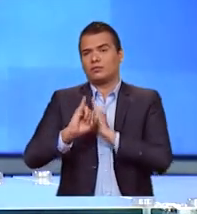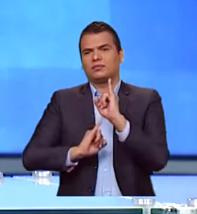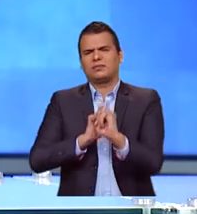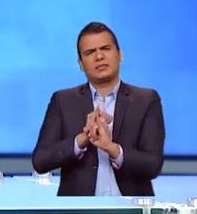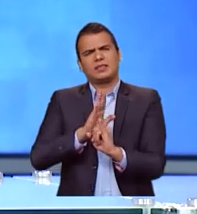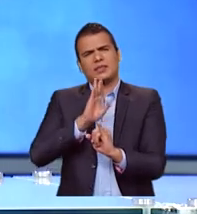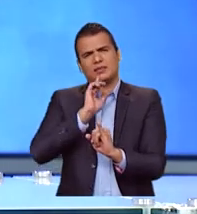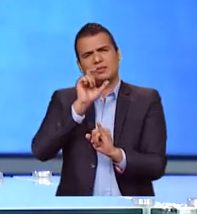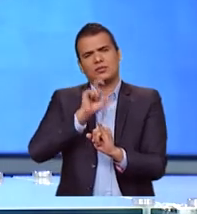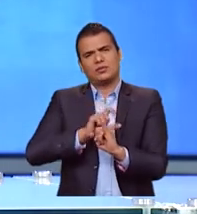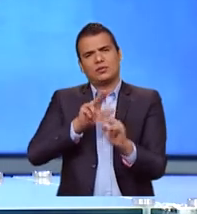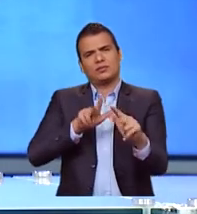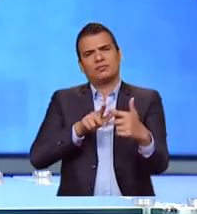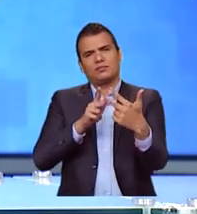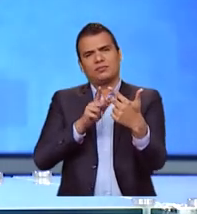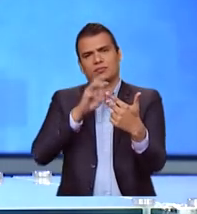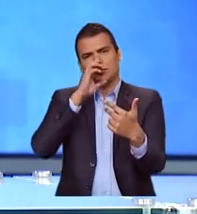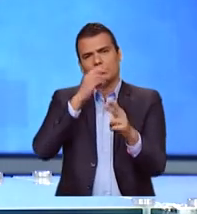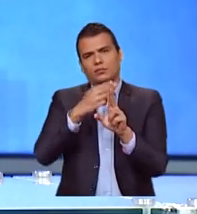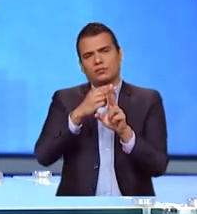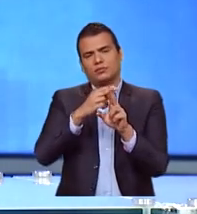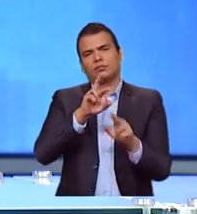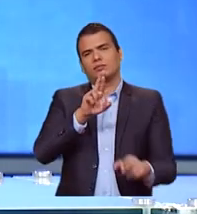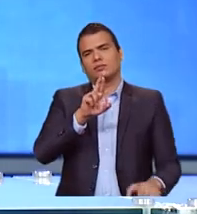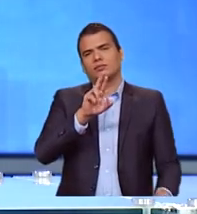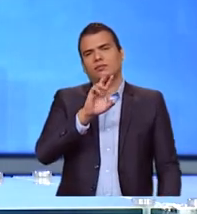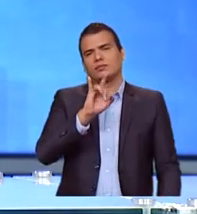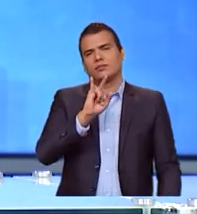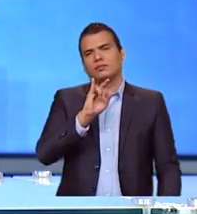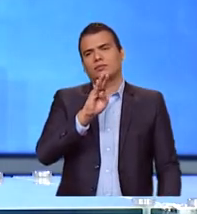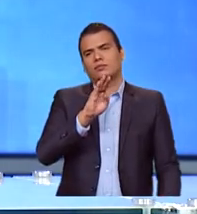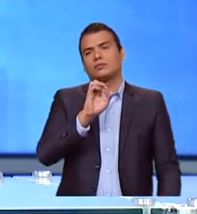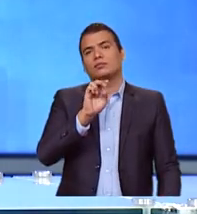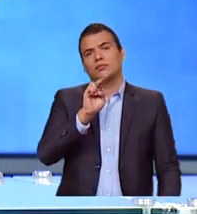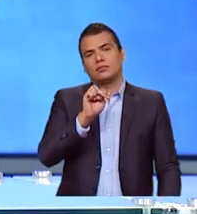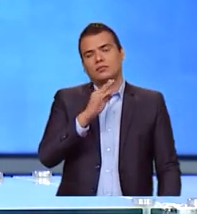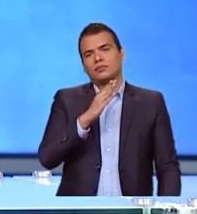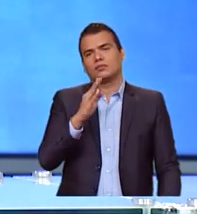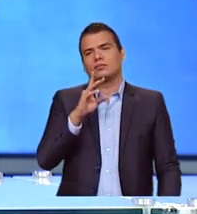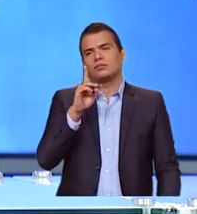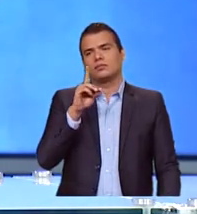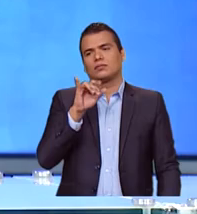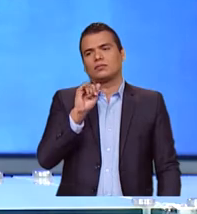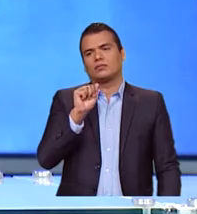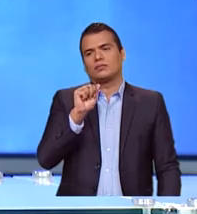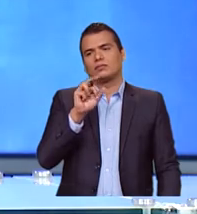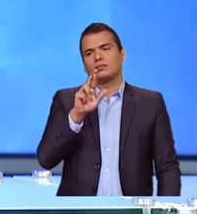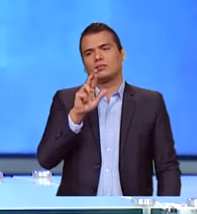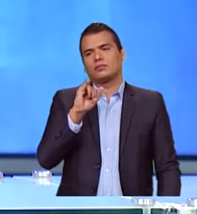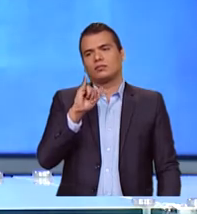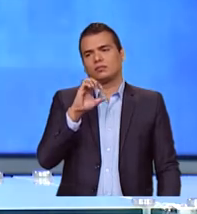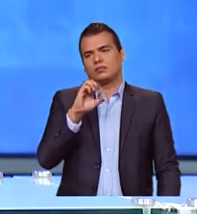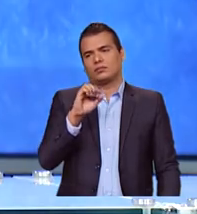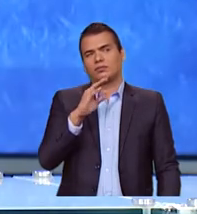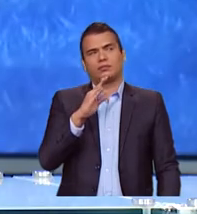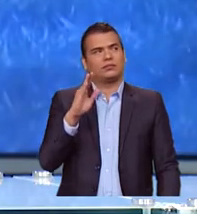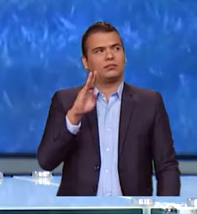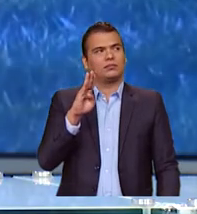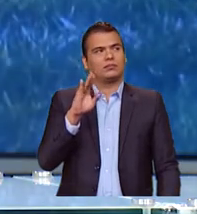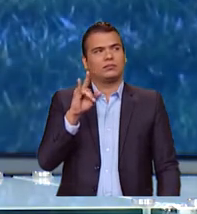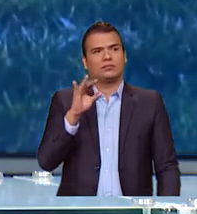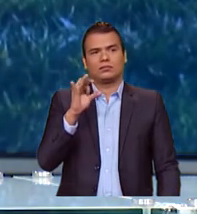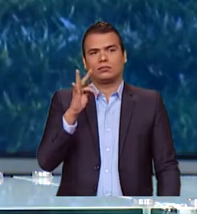de hoy, Rubén Darío Bustos. A propósito, Rubén, más que preocuparte de contagiarte con